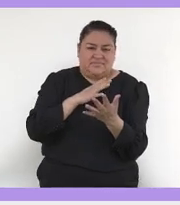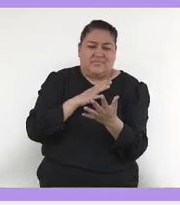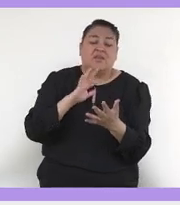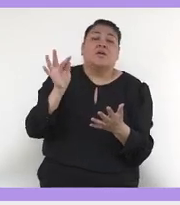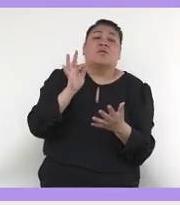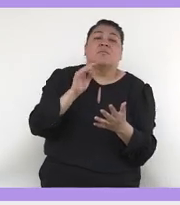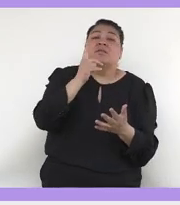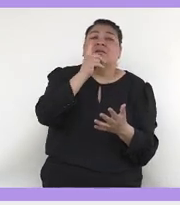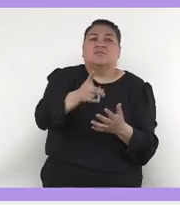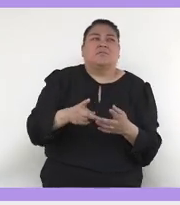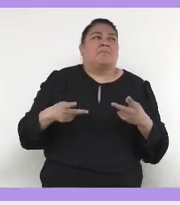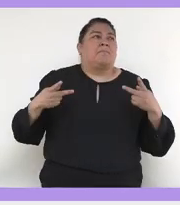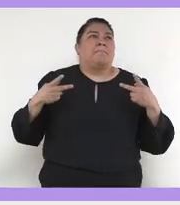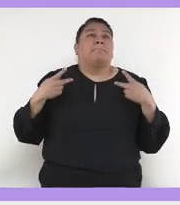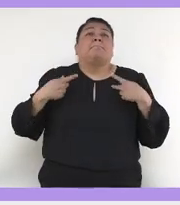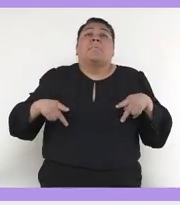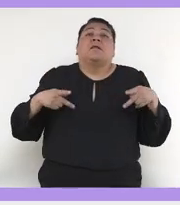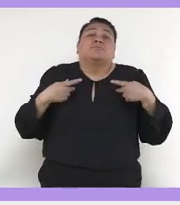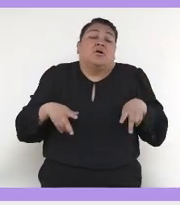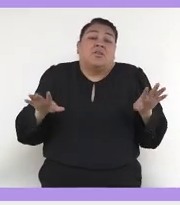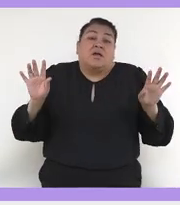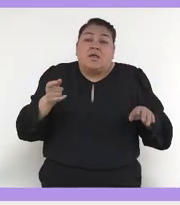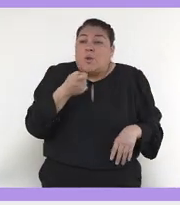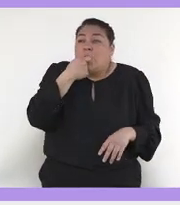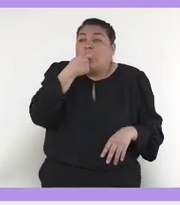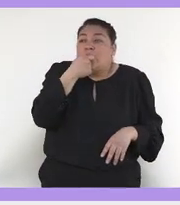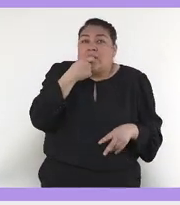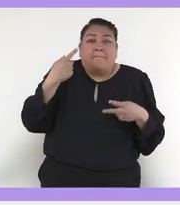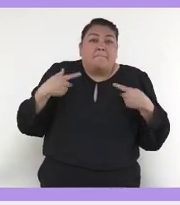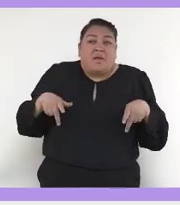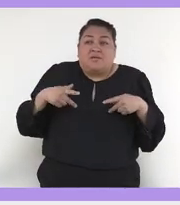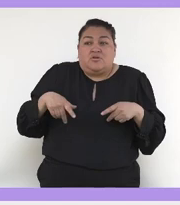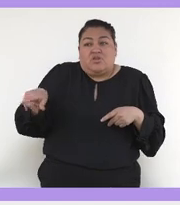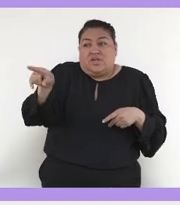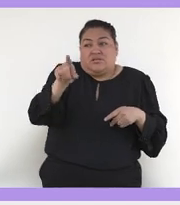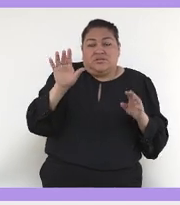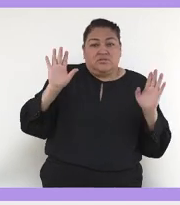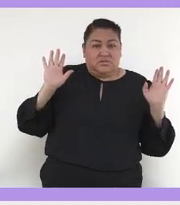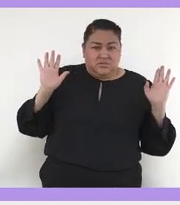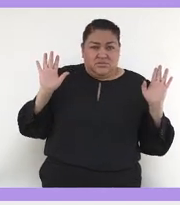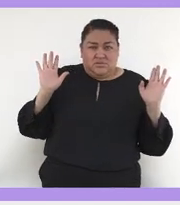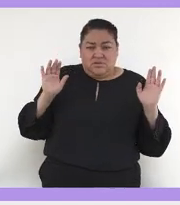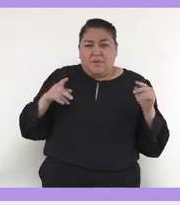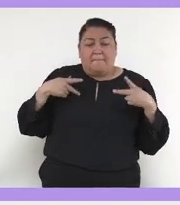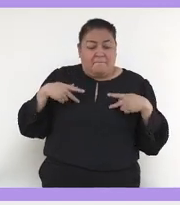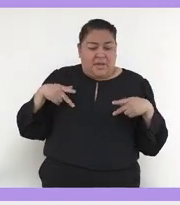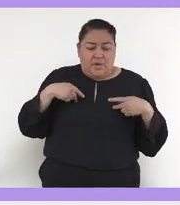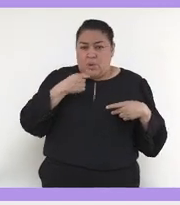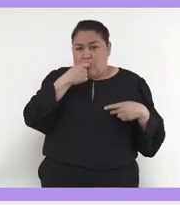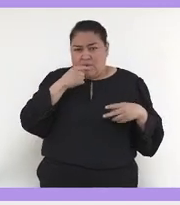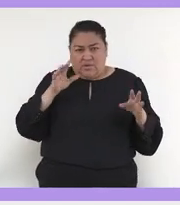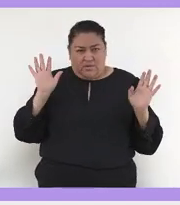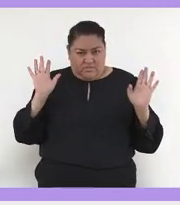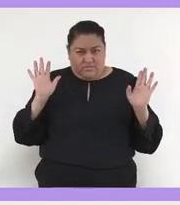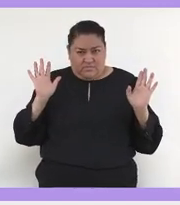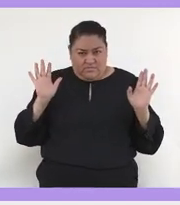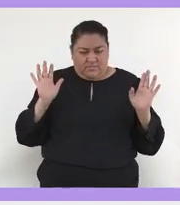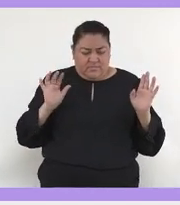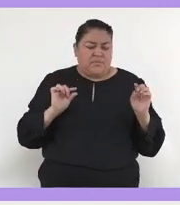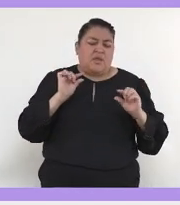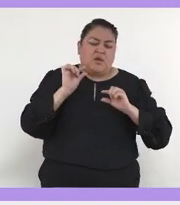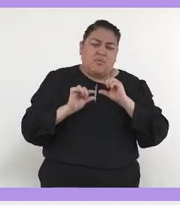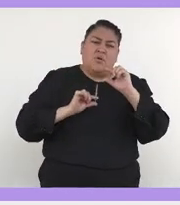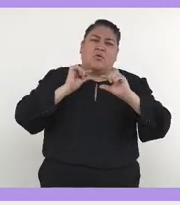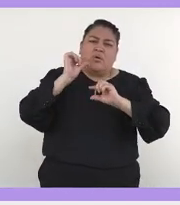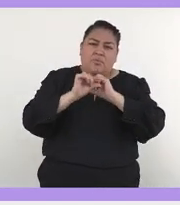las personas que arbitran no que cuesta un poco trabajo decirlo o sea porque mi dicción no es muy buena la verdad Pero lo practican y van a ver que les va a